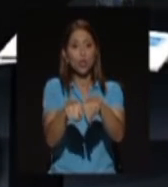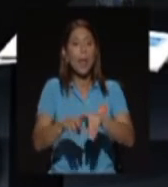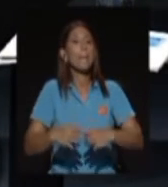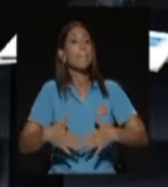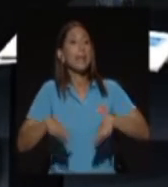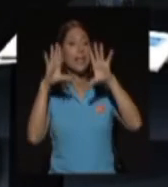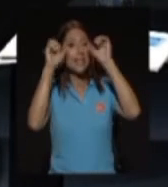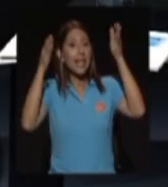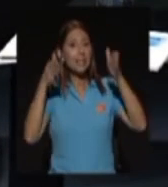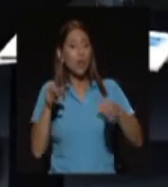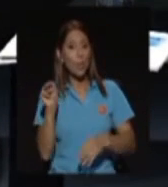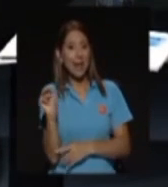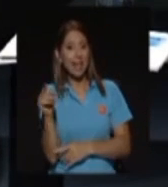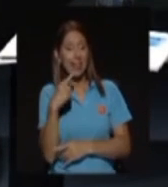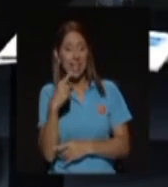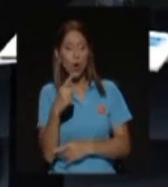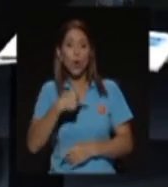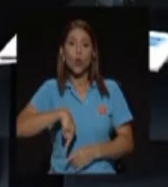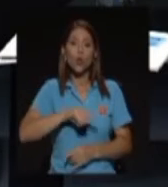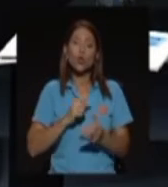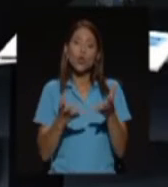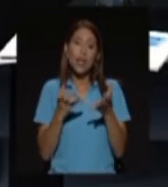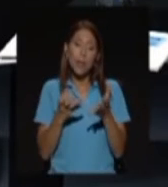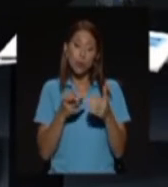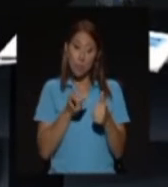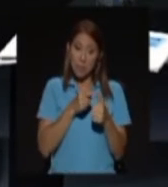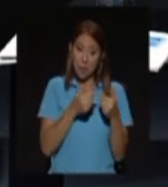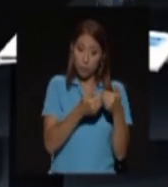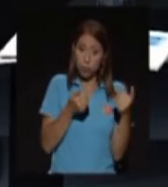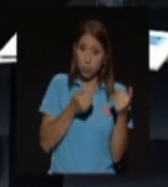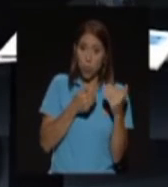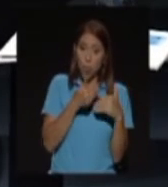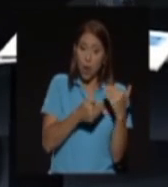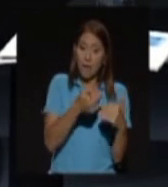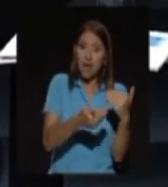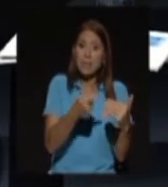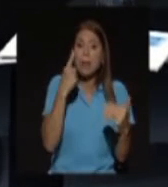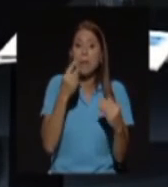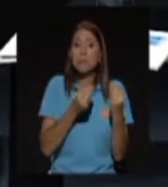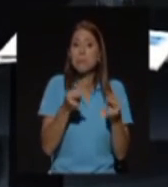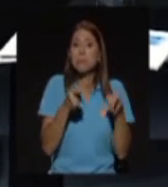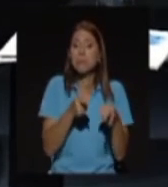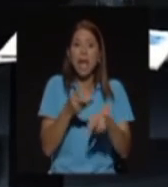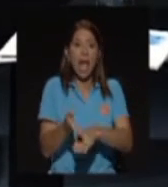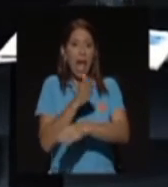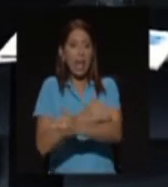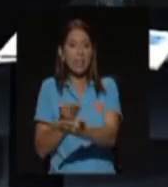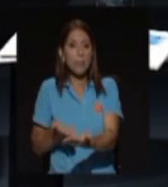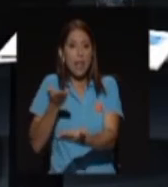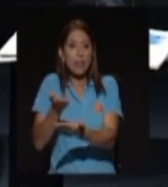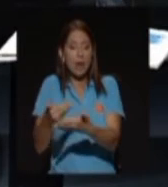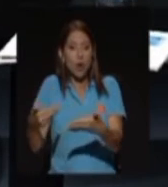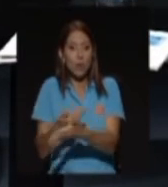canciller Merkel ya dijo, queremos un avance sustancial para ver qué forma tendría el divorcio antes de plantear una